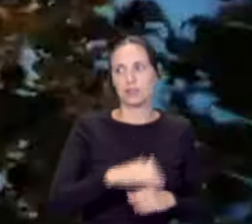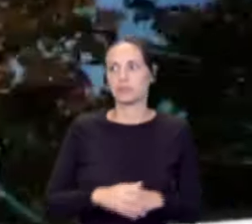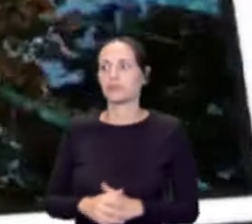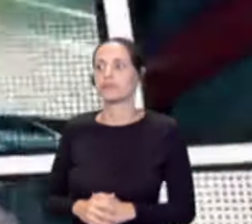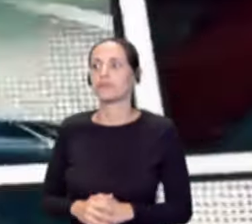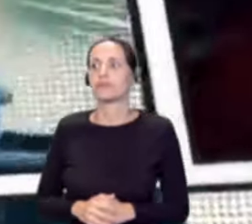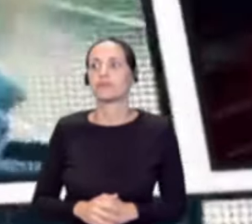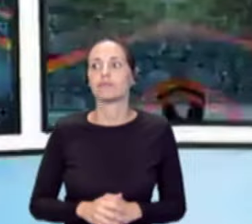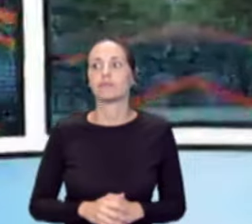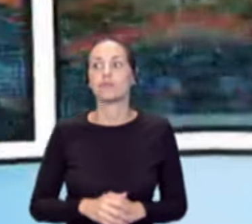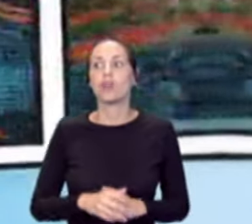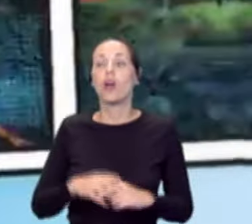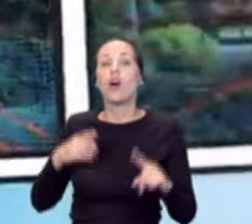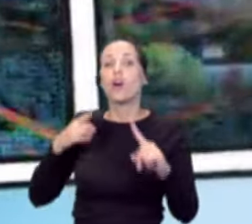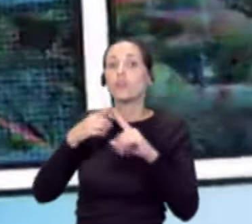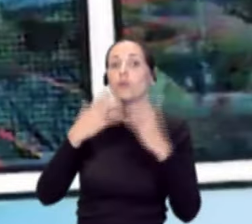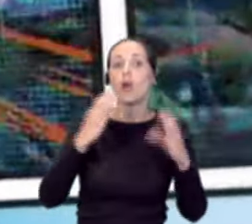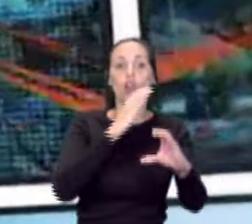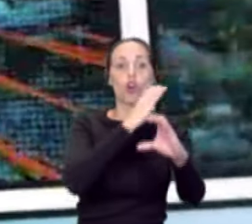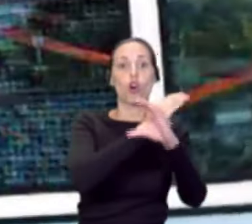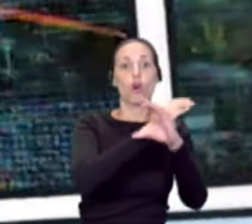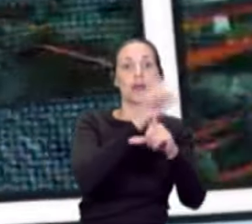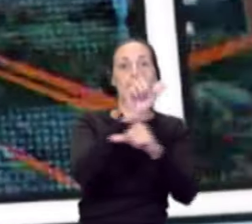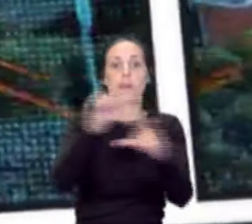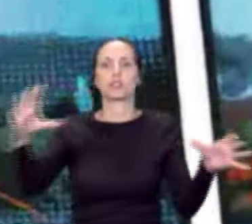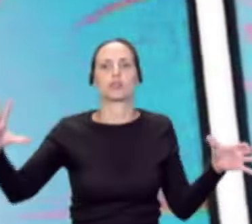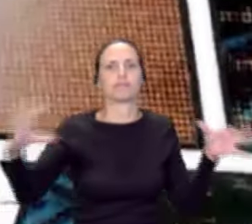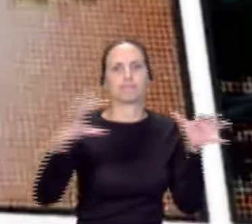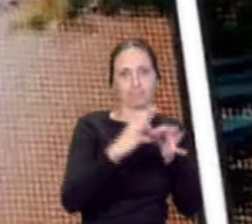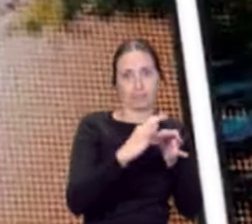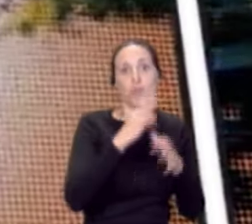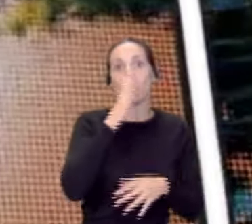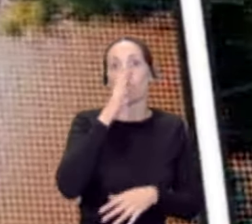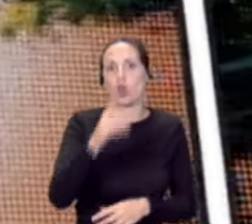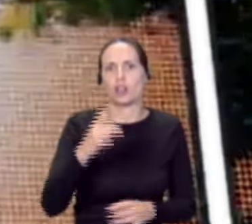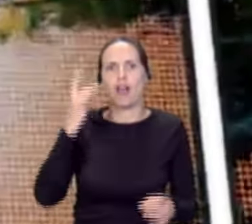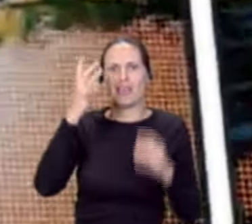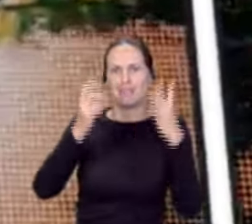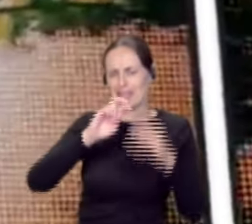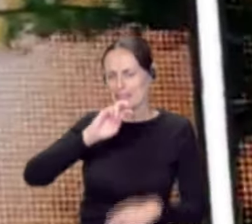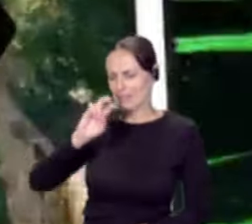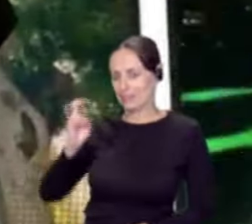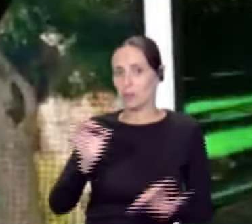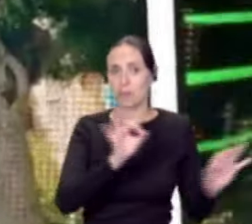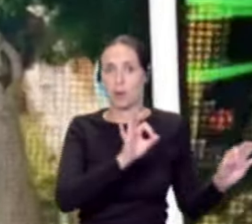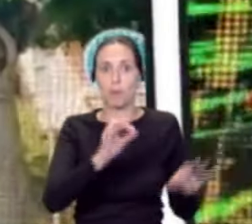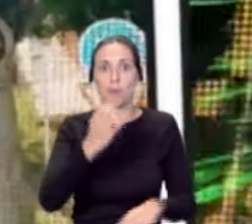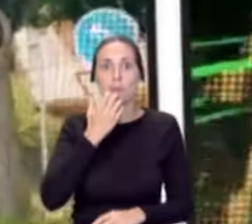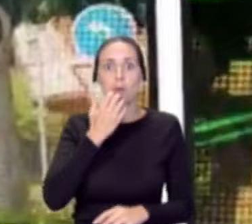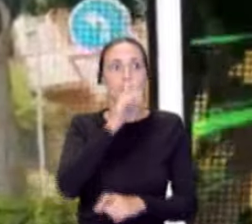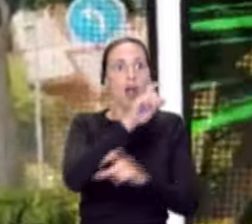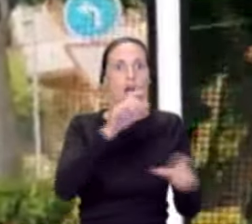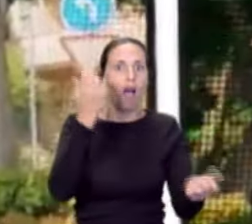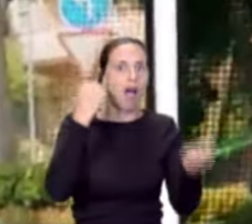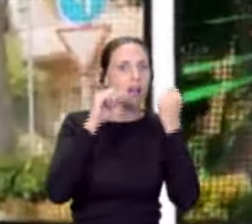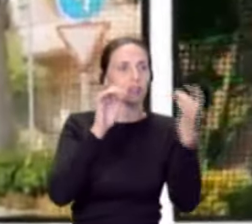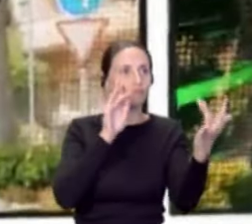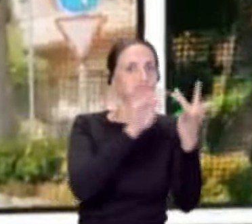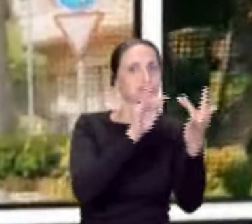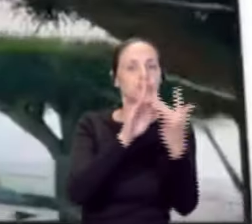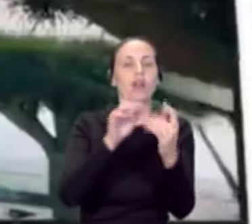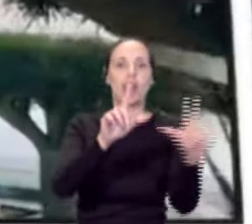El objetivo es acercar el cómic a la ciudadanía y para ello han preparado numerosas actividades, encuentros con artistas, expos,